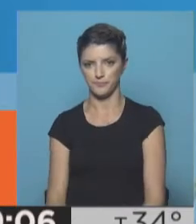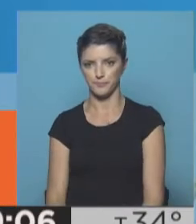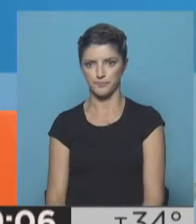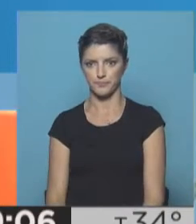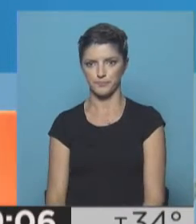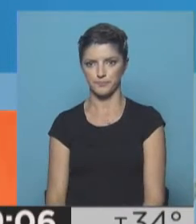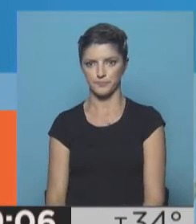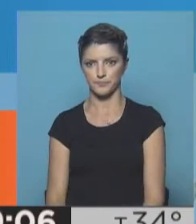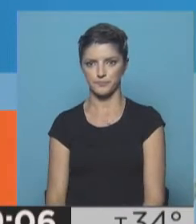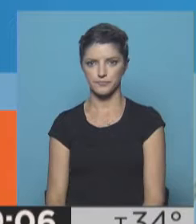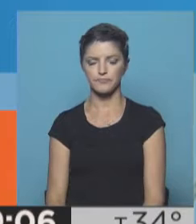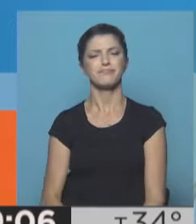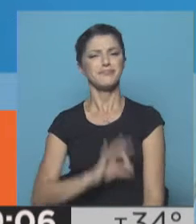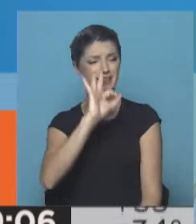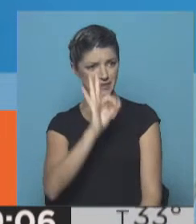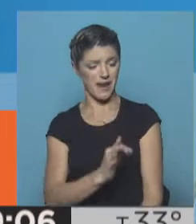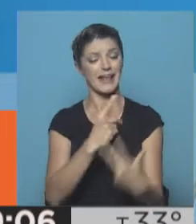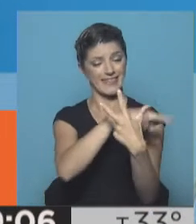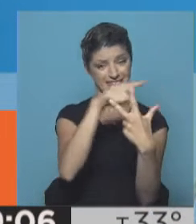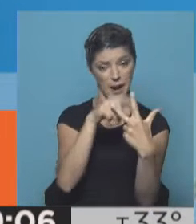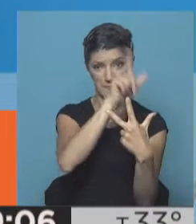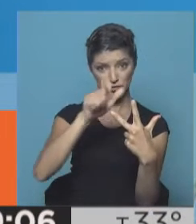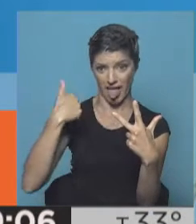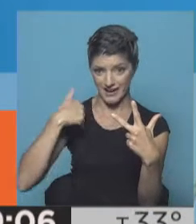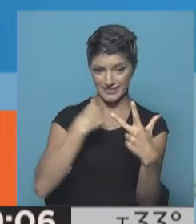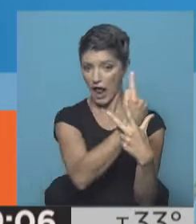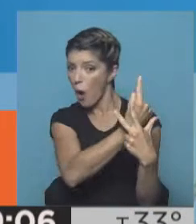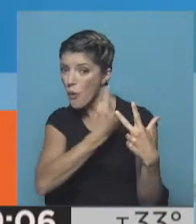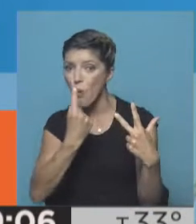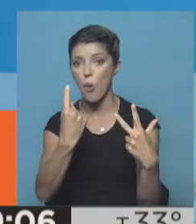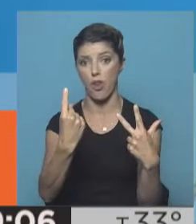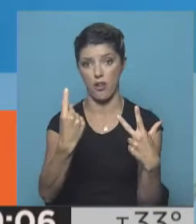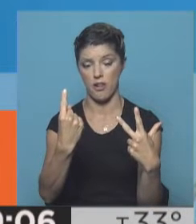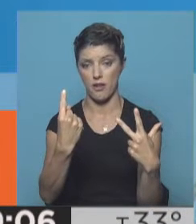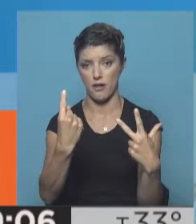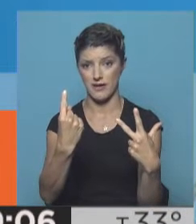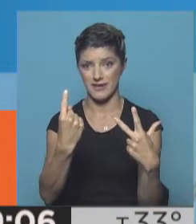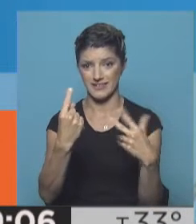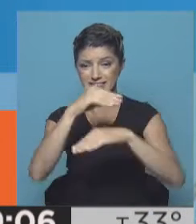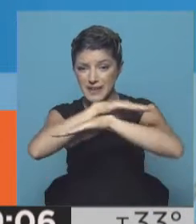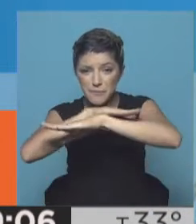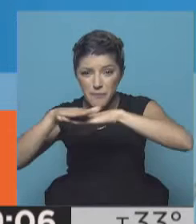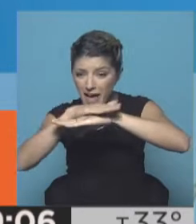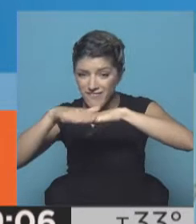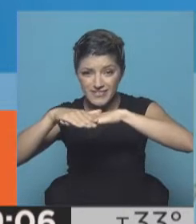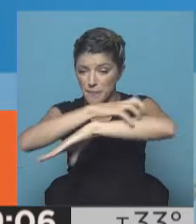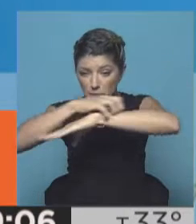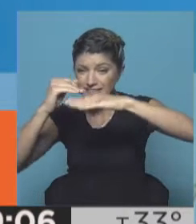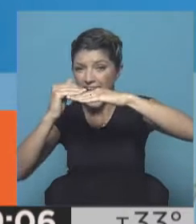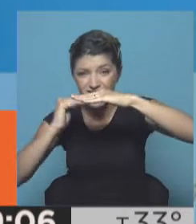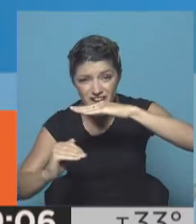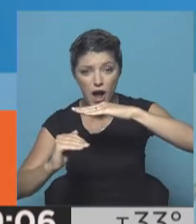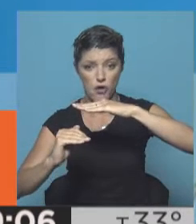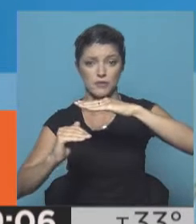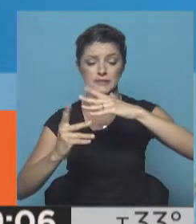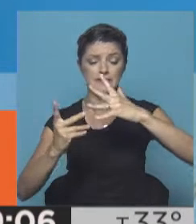Saber que uno de cada 3 argentinos se encuentra debajo de la línea de pobreza es algo que nos tiene que